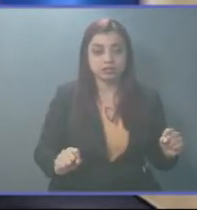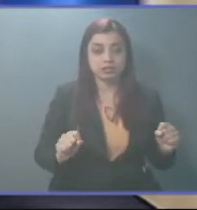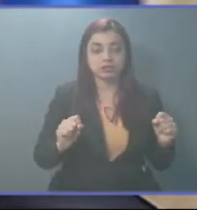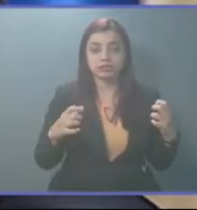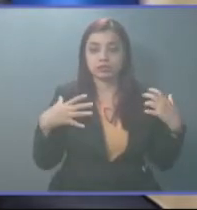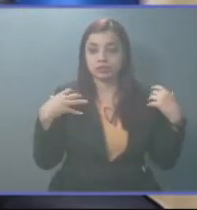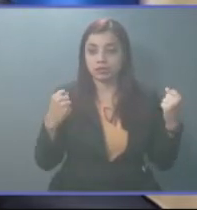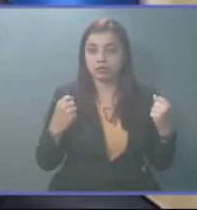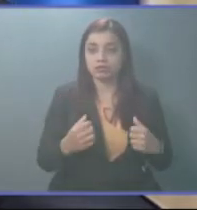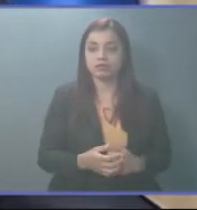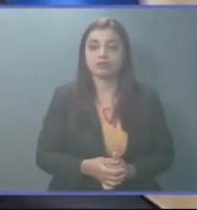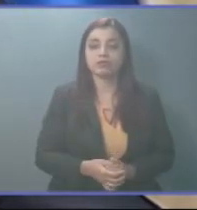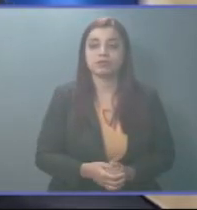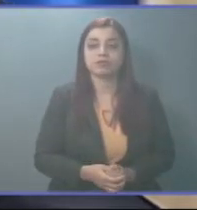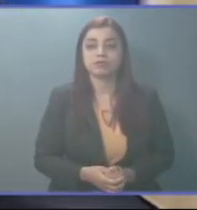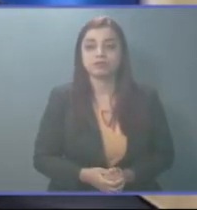Salud.